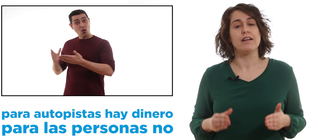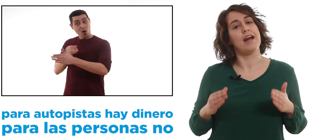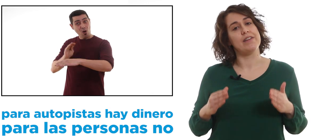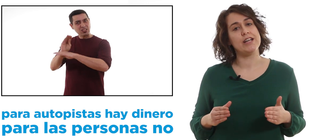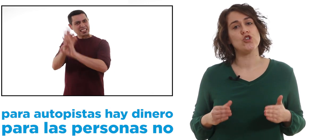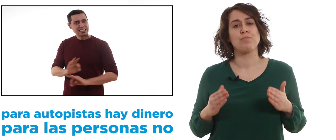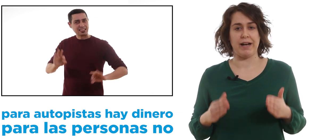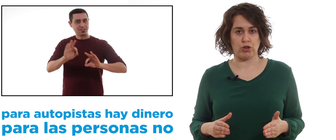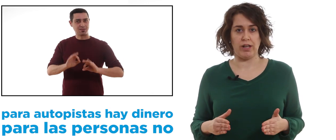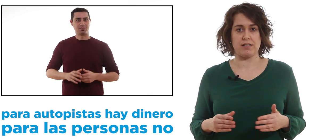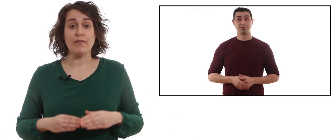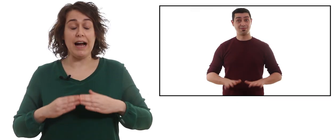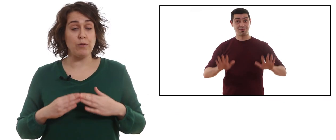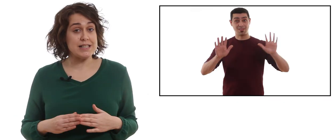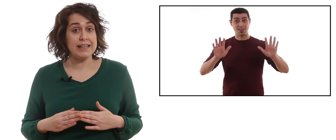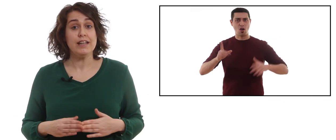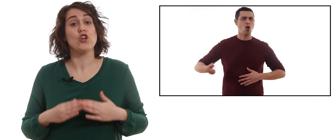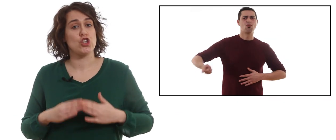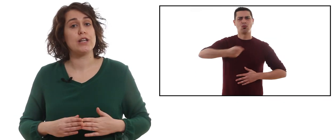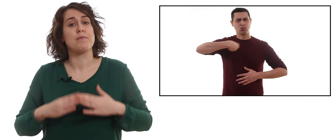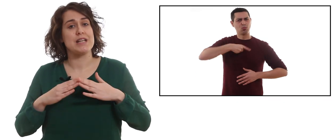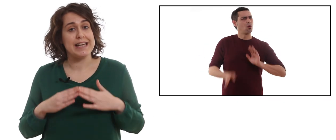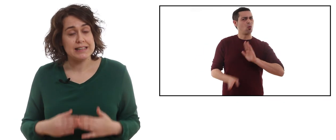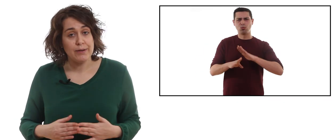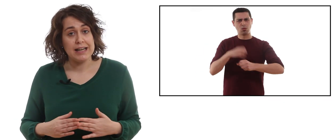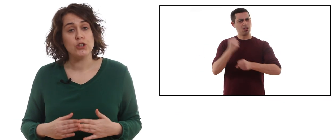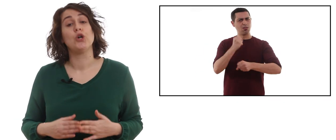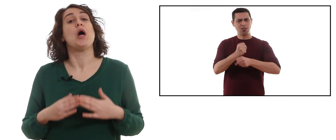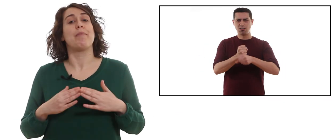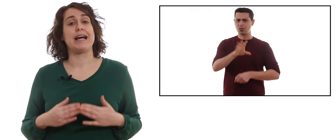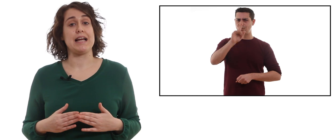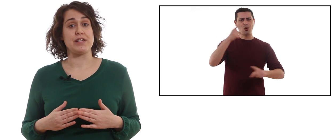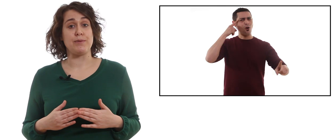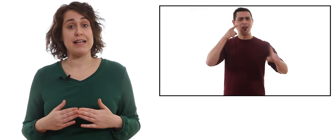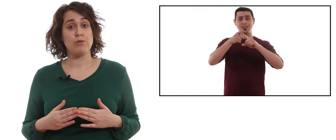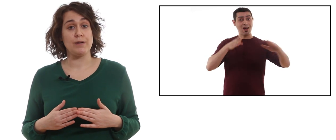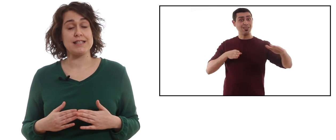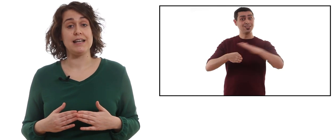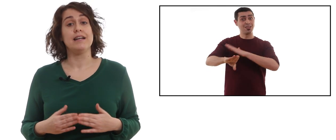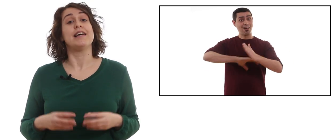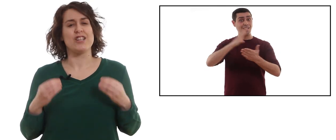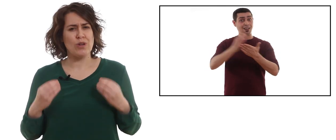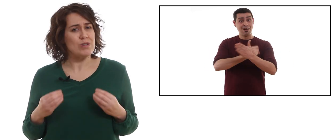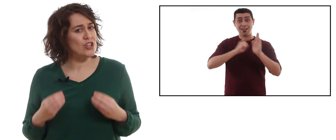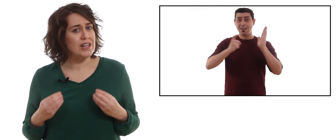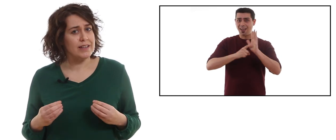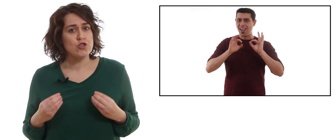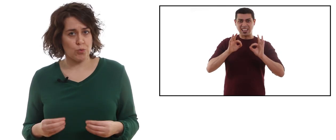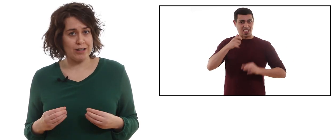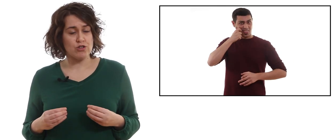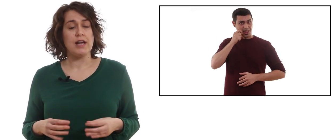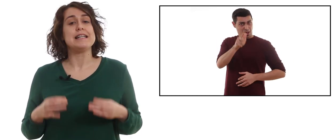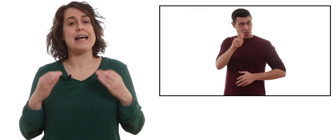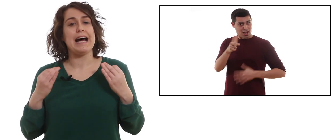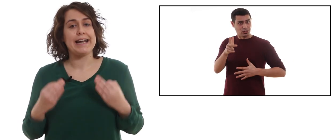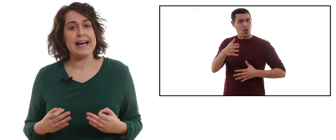invertir en derechos para todas. Aún así, nosotros vamos a seguir trabajando para que la accesibilidad universal, que es una cuestión de derechos